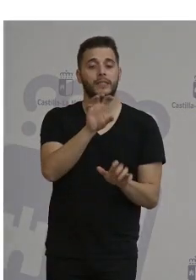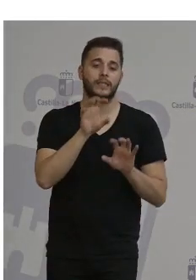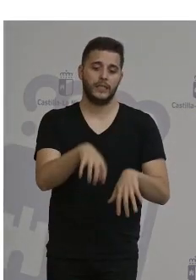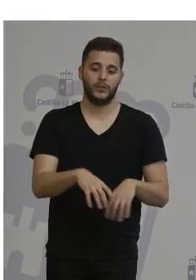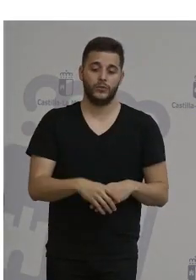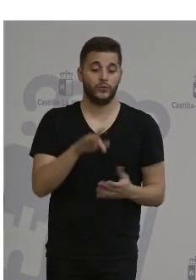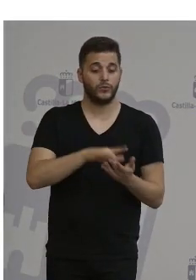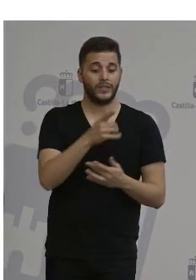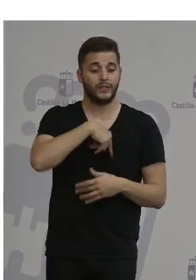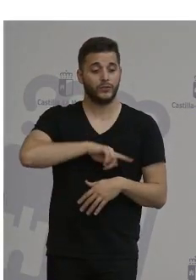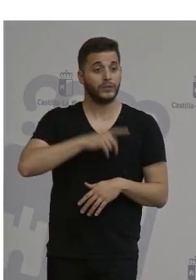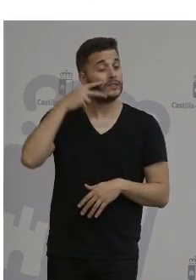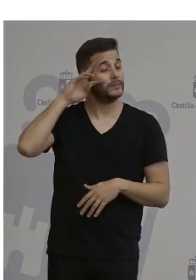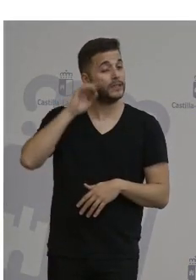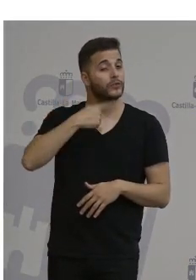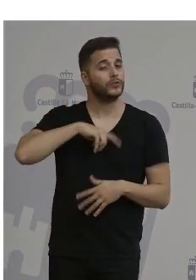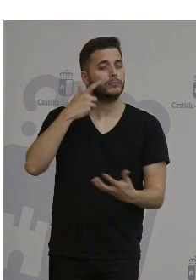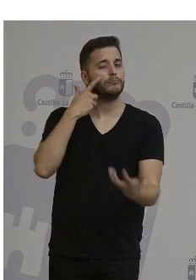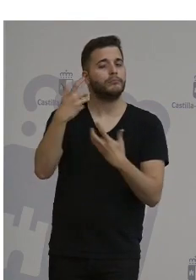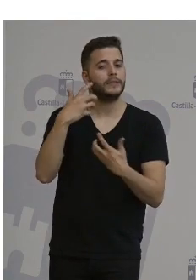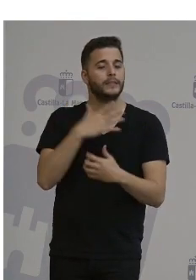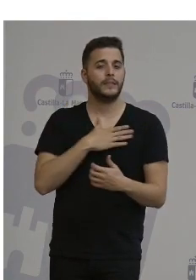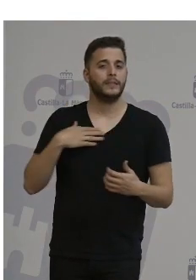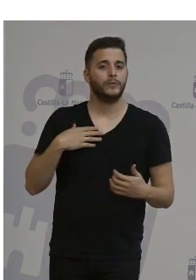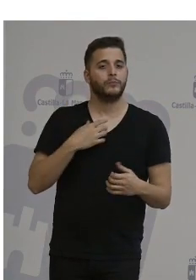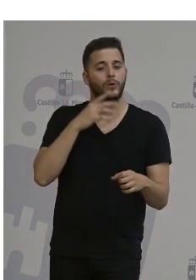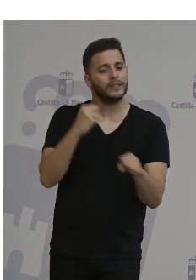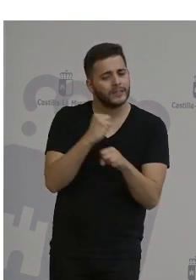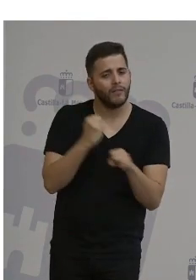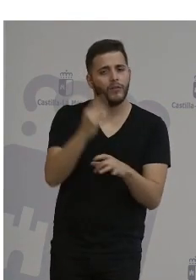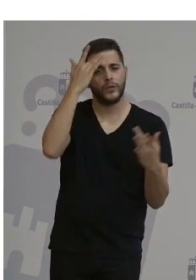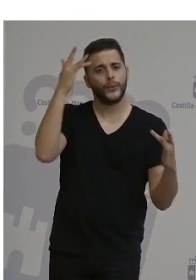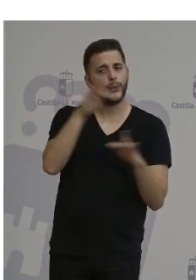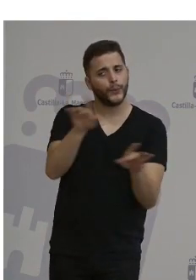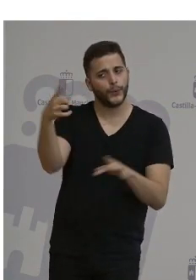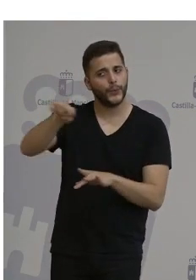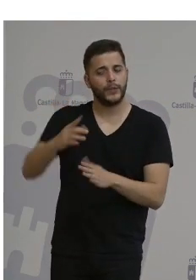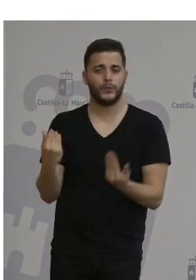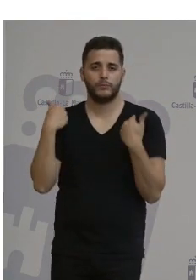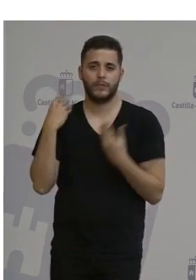resaltar la importante labor de formación y sensibilización que han realizado.